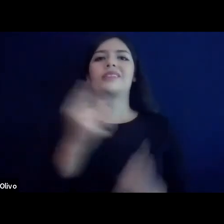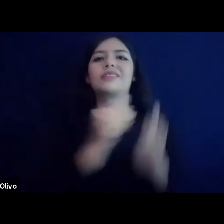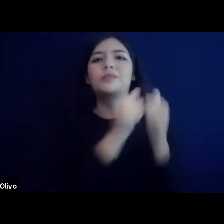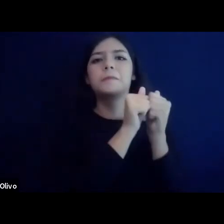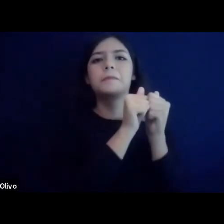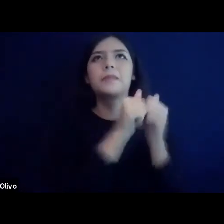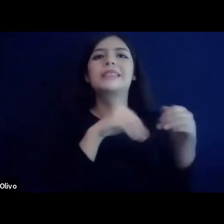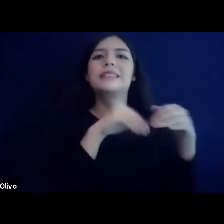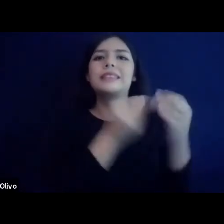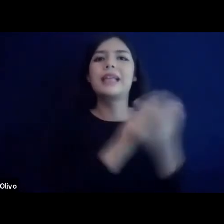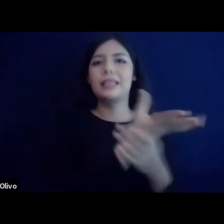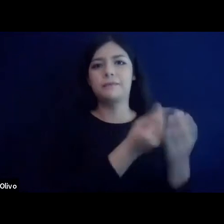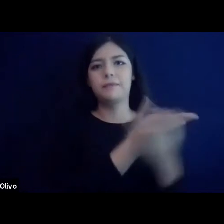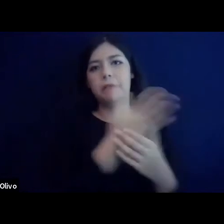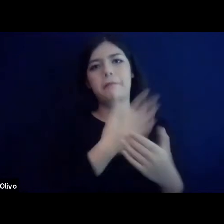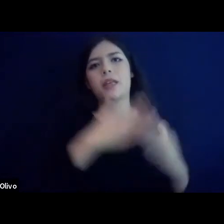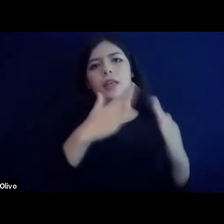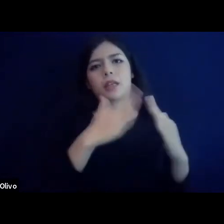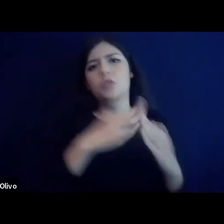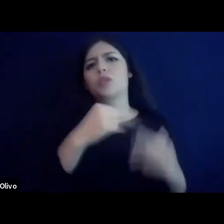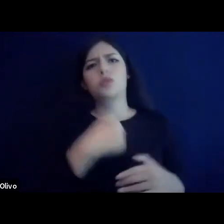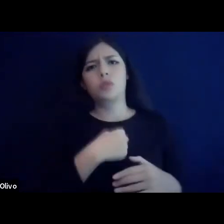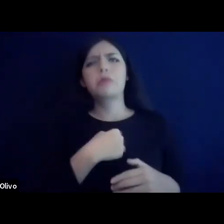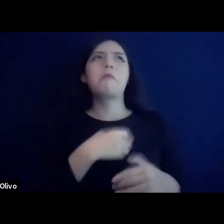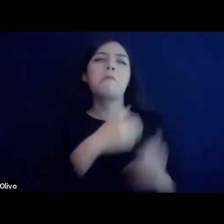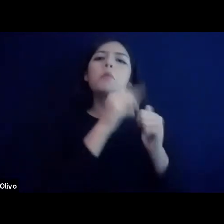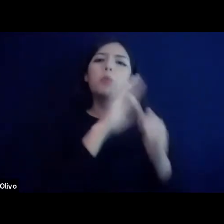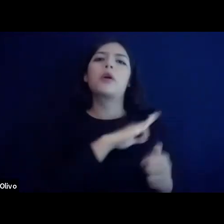difícil, pues ya no la tengo que realizar.